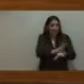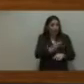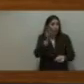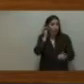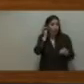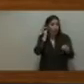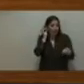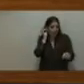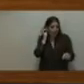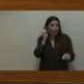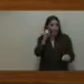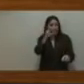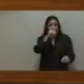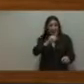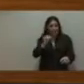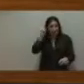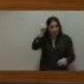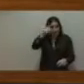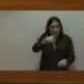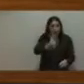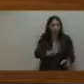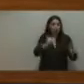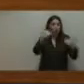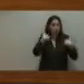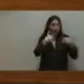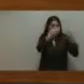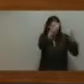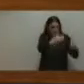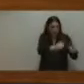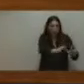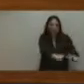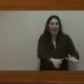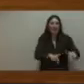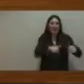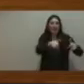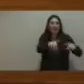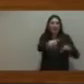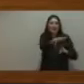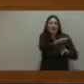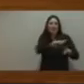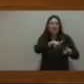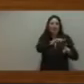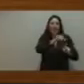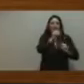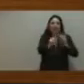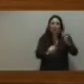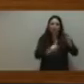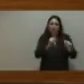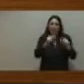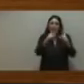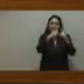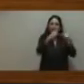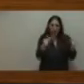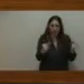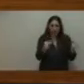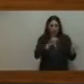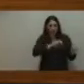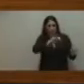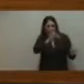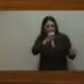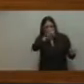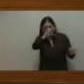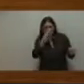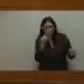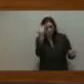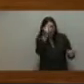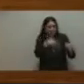hace 13 años o esta responsable de los residuos, del medio ambiente y de la contaminación en Asturias, señor Zapico? Hombre,